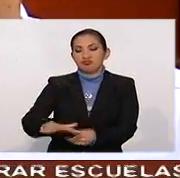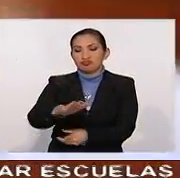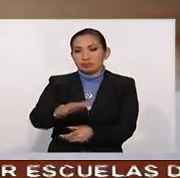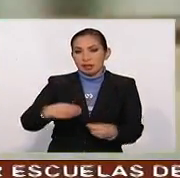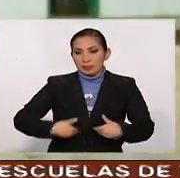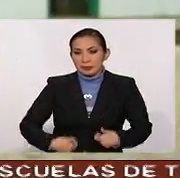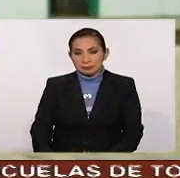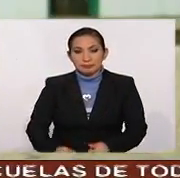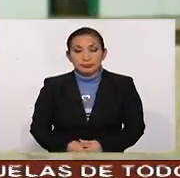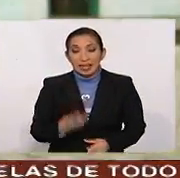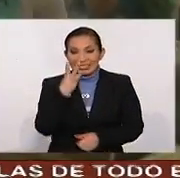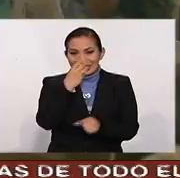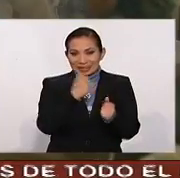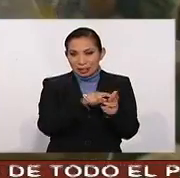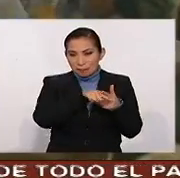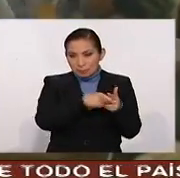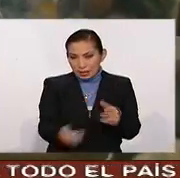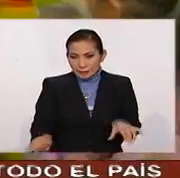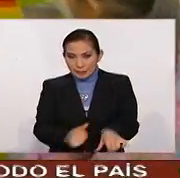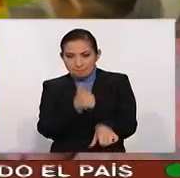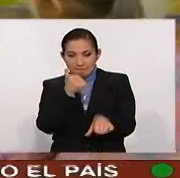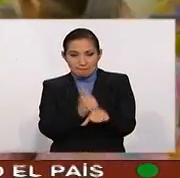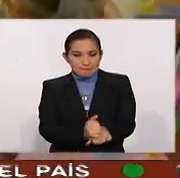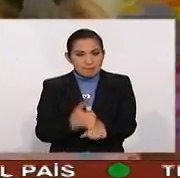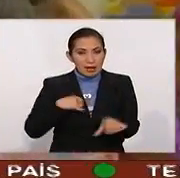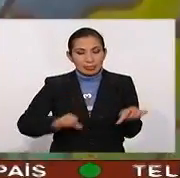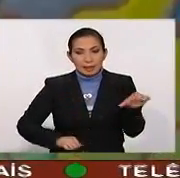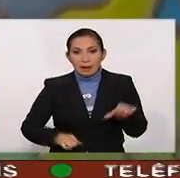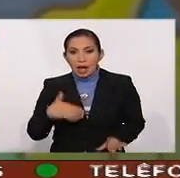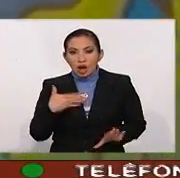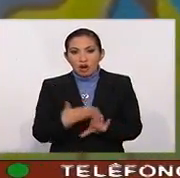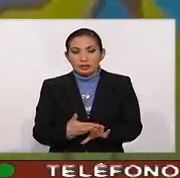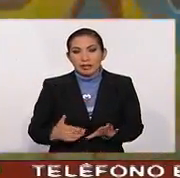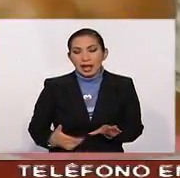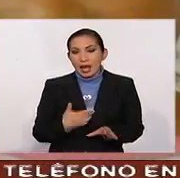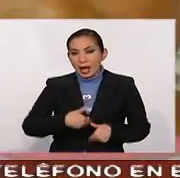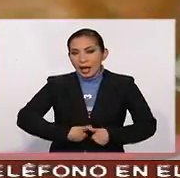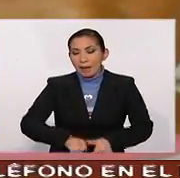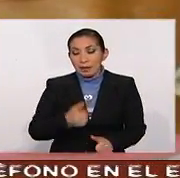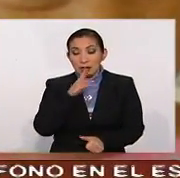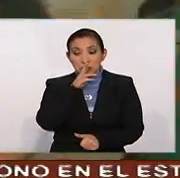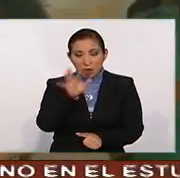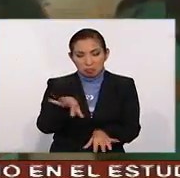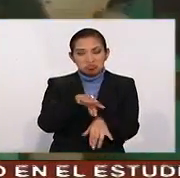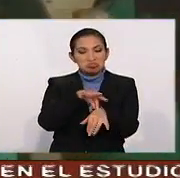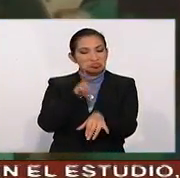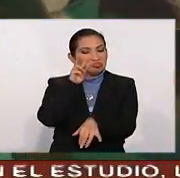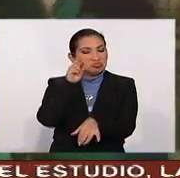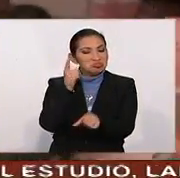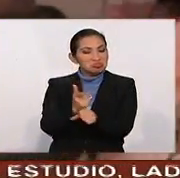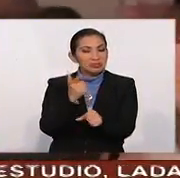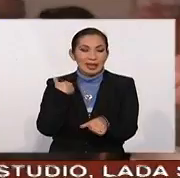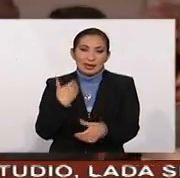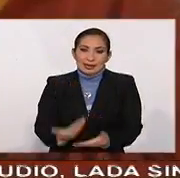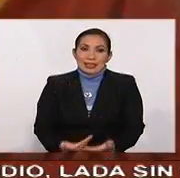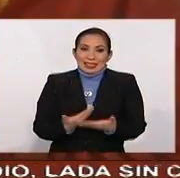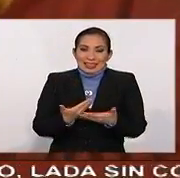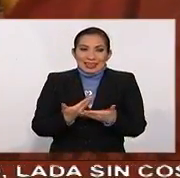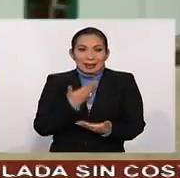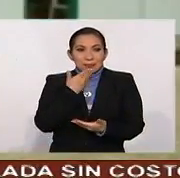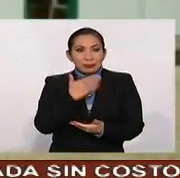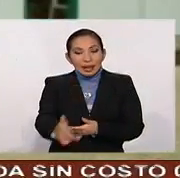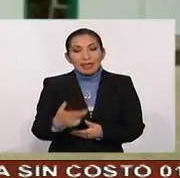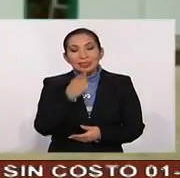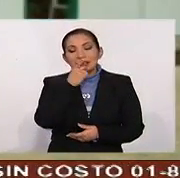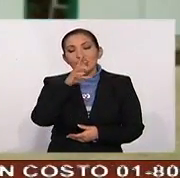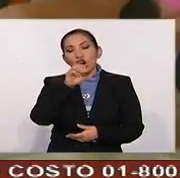de hambre. A 3 años de la implementación de la Cruzada Nacional contra el Hambre, los resultados son tangibles y alentadores. De acuerdo